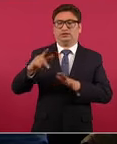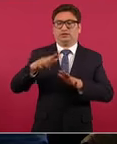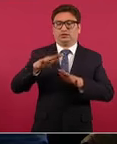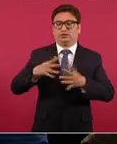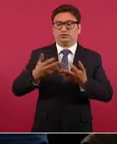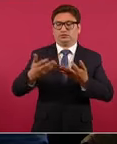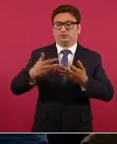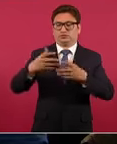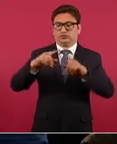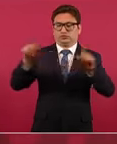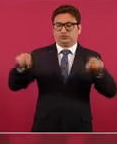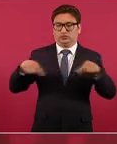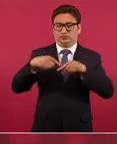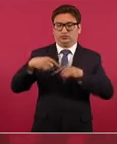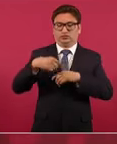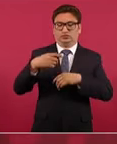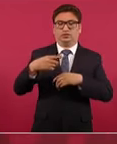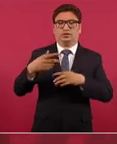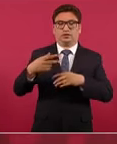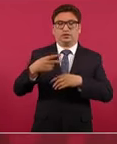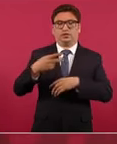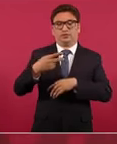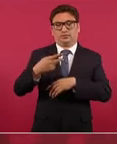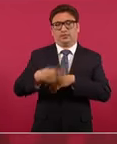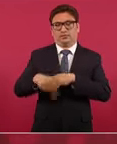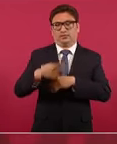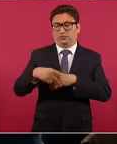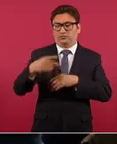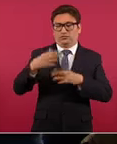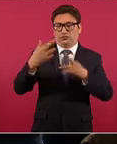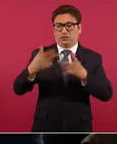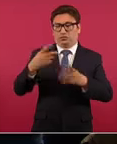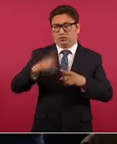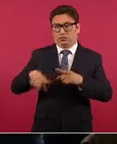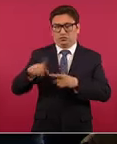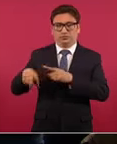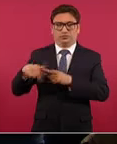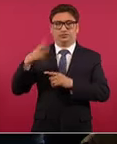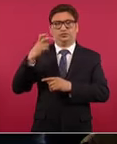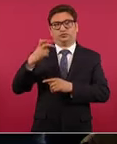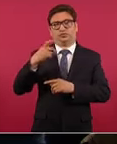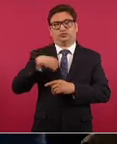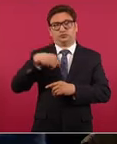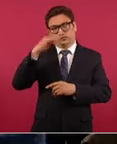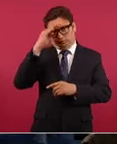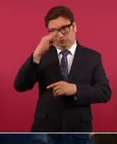no vamos a cambiar una cosa por otra pues de aquí